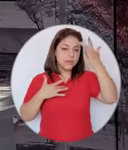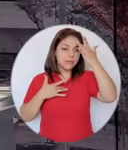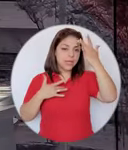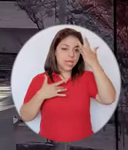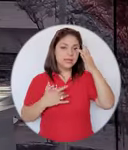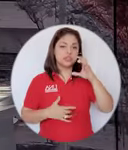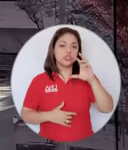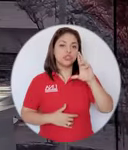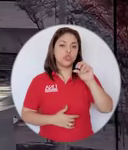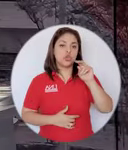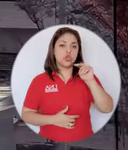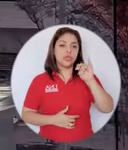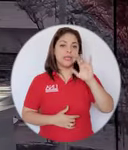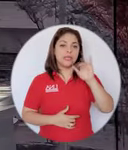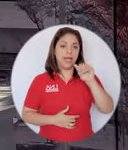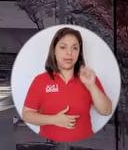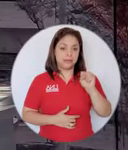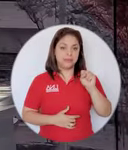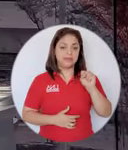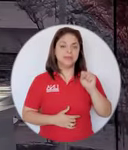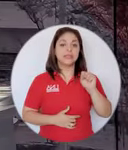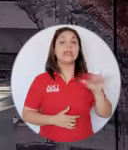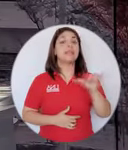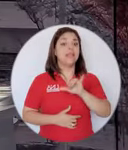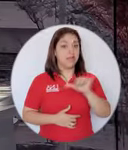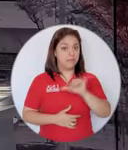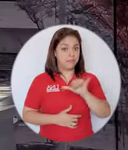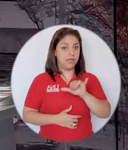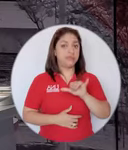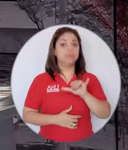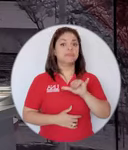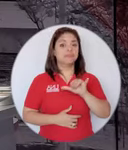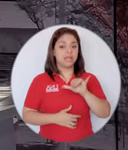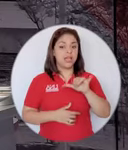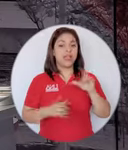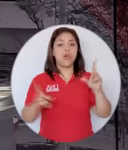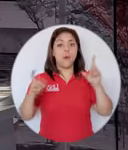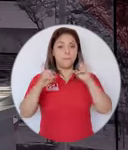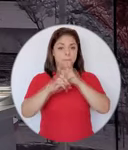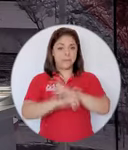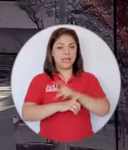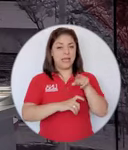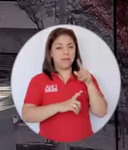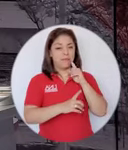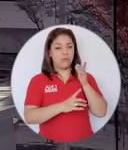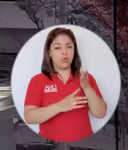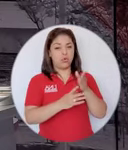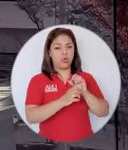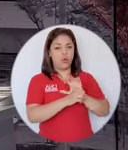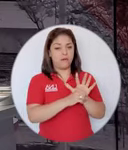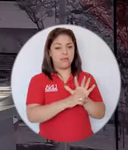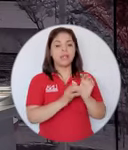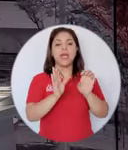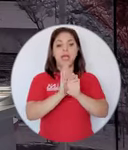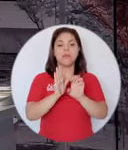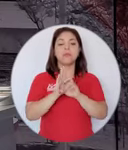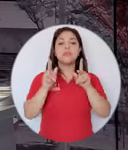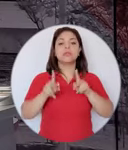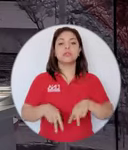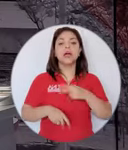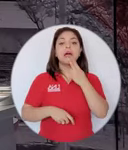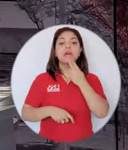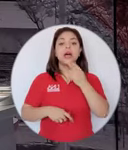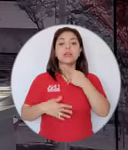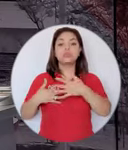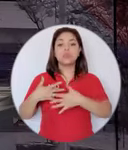tienen enfermedades crónicas que también sí han sido, ¿verdad?, relacionadas con complicaciones con COVID, como es el tema de la gente que